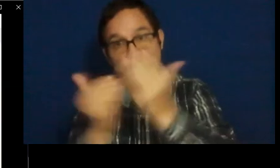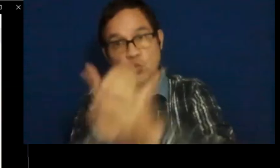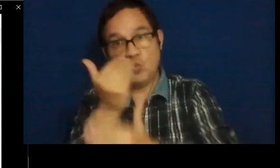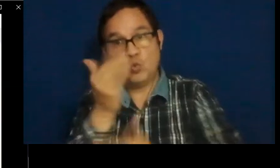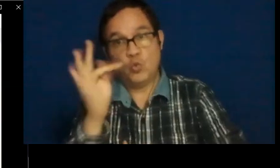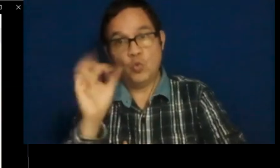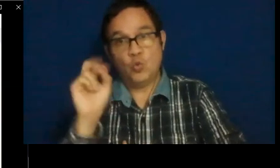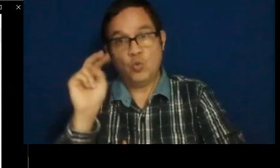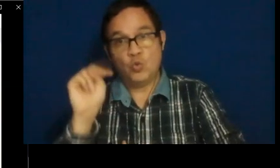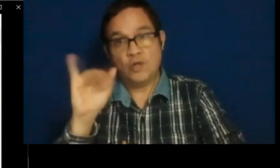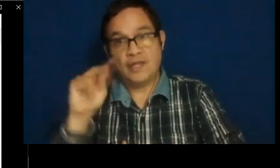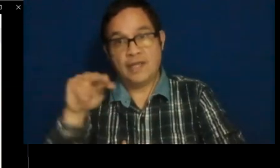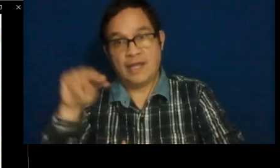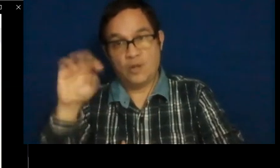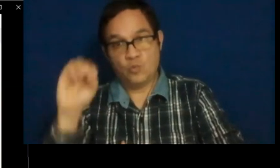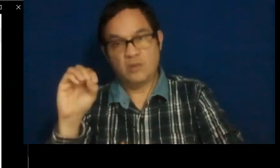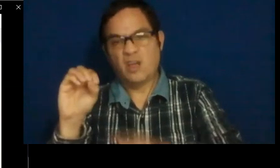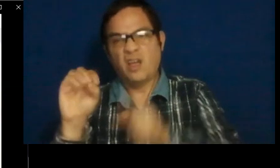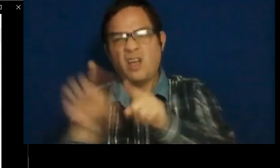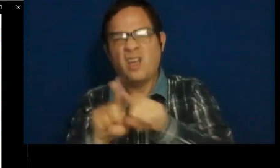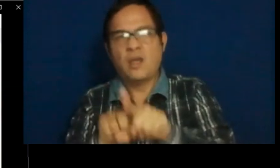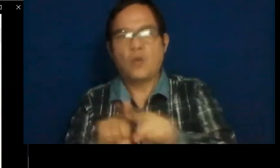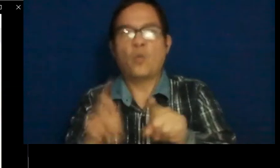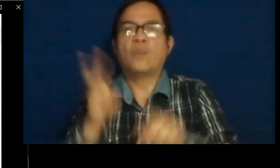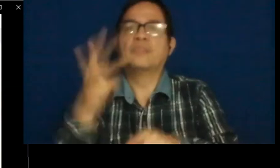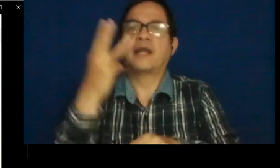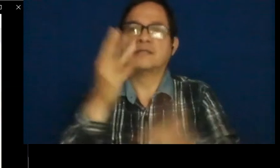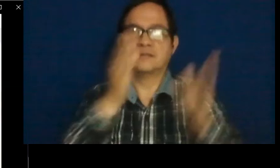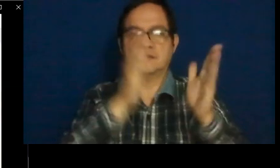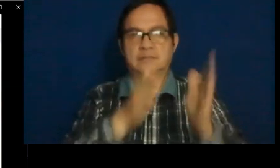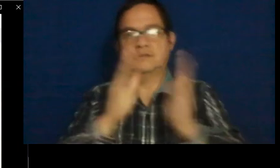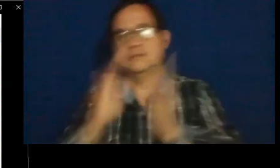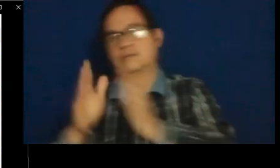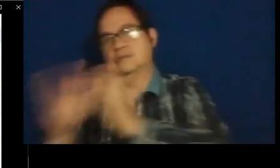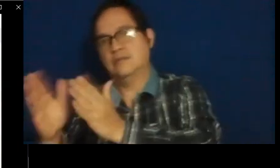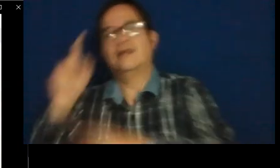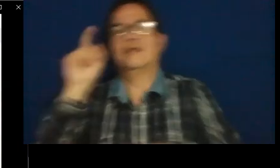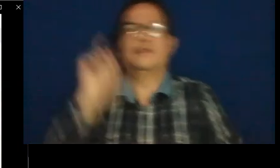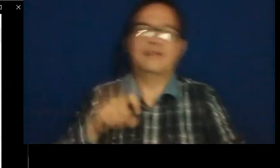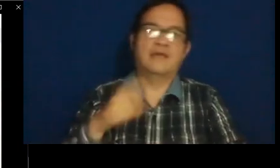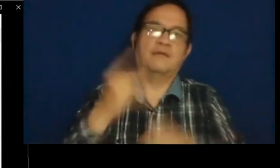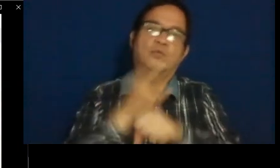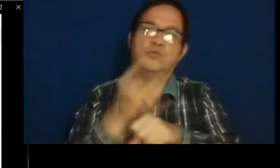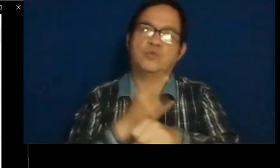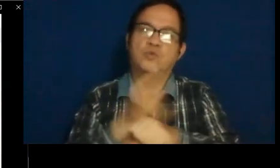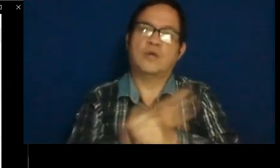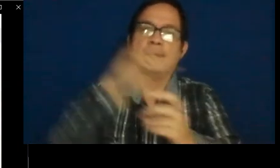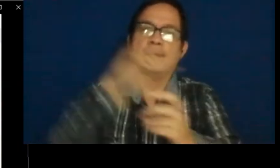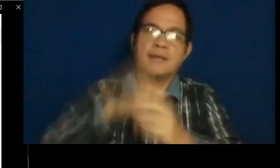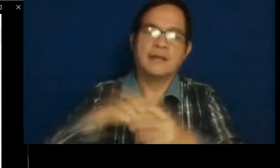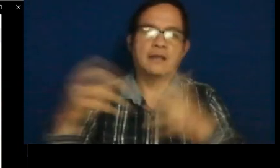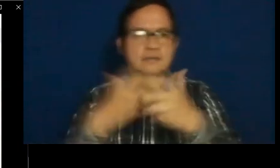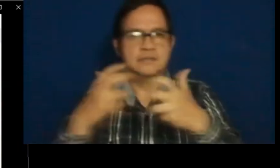método newtoniano? Entonces el método newtoniano son 3 pasos en particular que debemos seguir para el manejo de este tipo de sistemas o este tipo